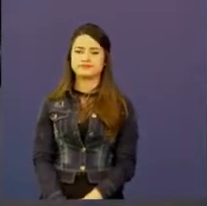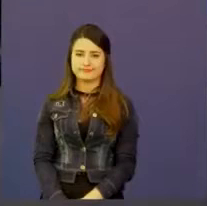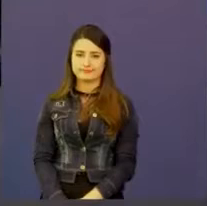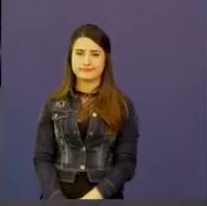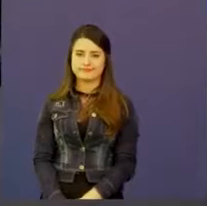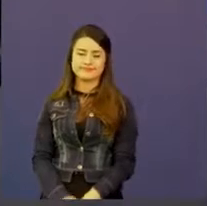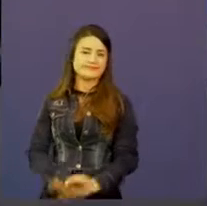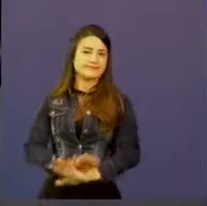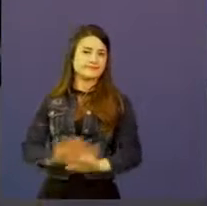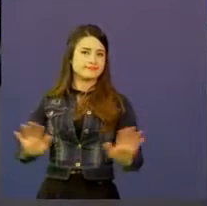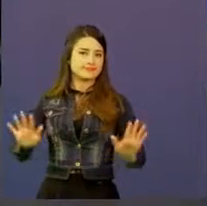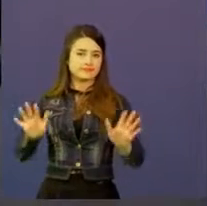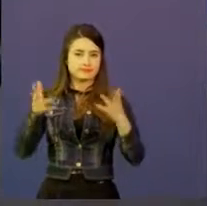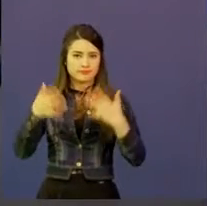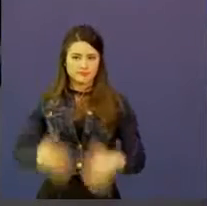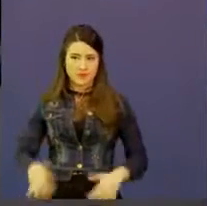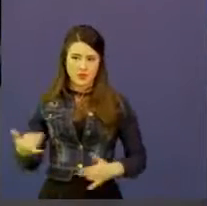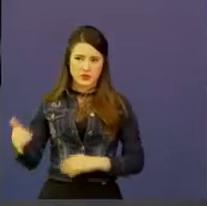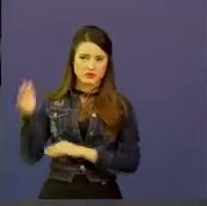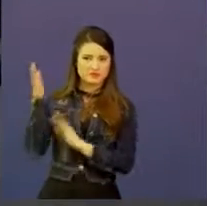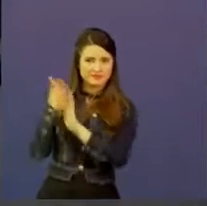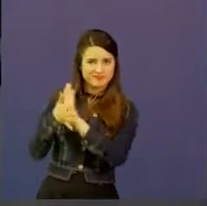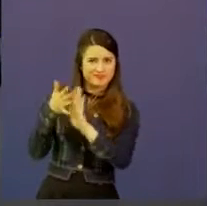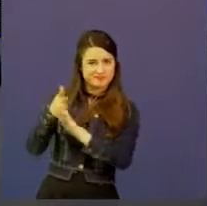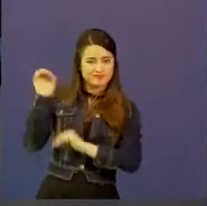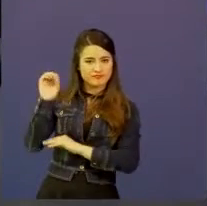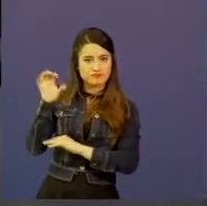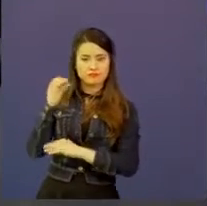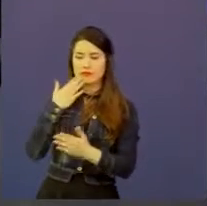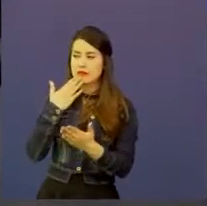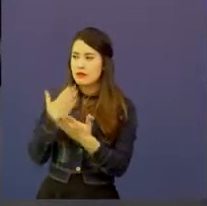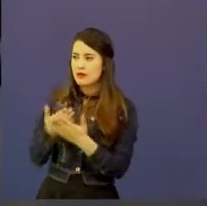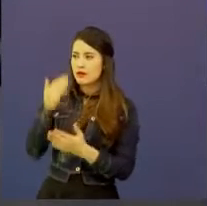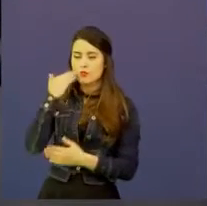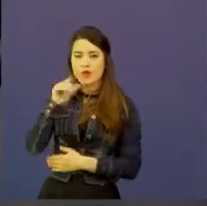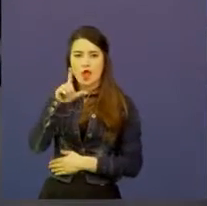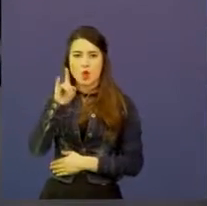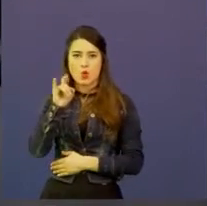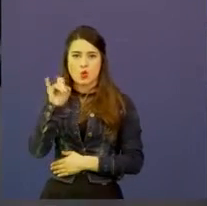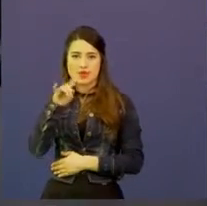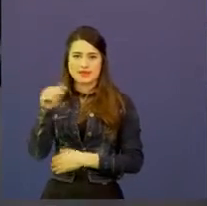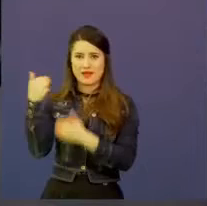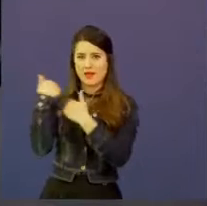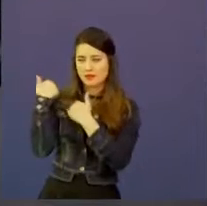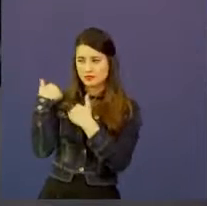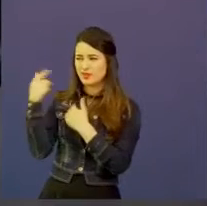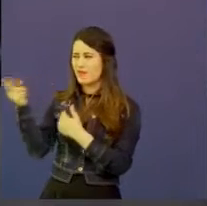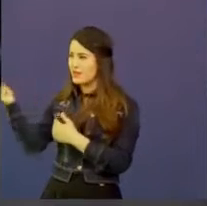manera concluimos este panel. Le damos las gracias a Luisa Fernanda por la moderación, a nuestras